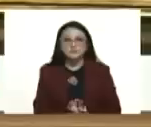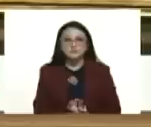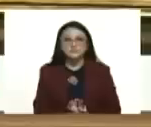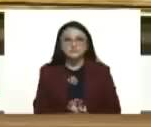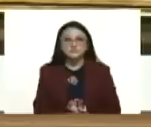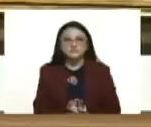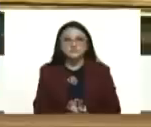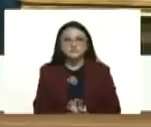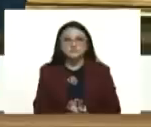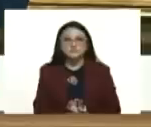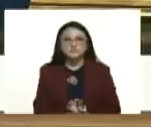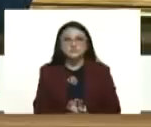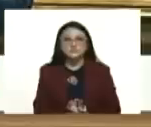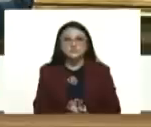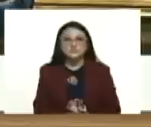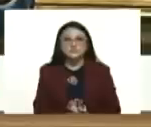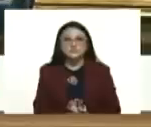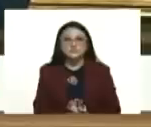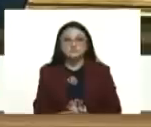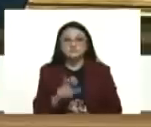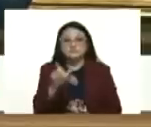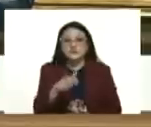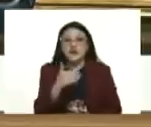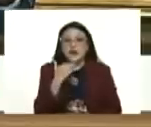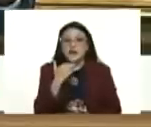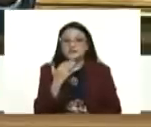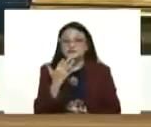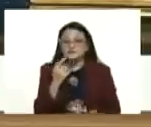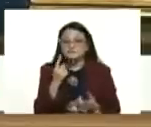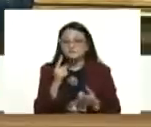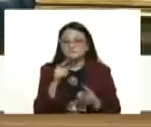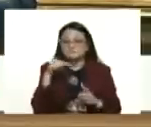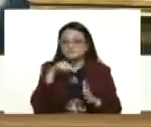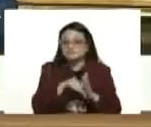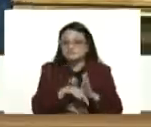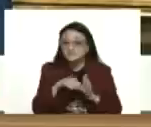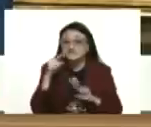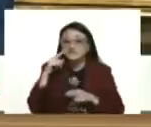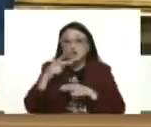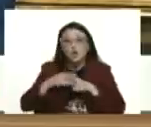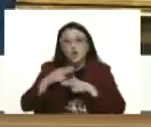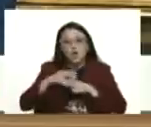Y es casi que un diagnóstico psicológico.